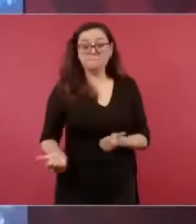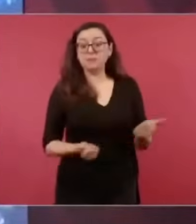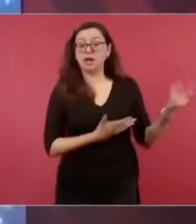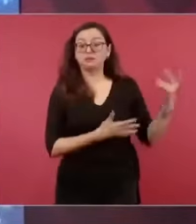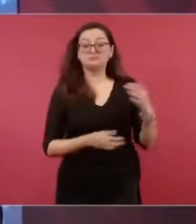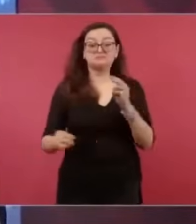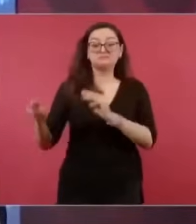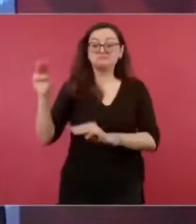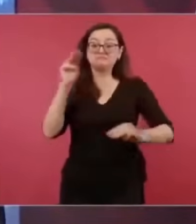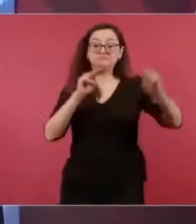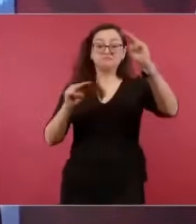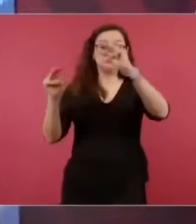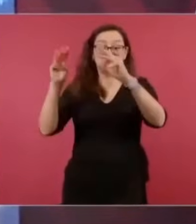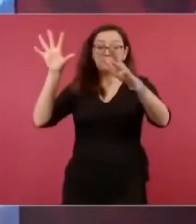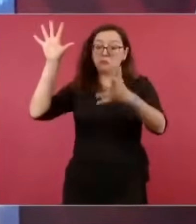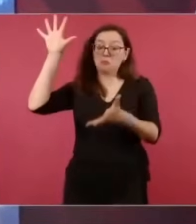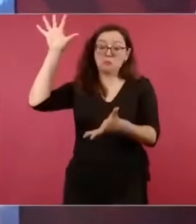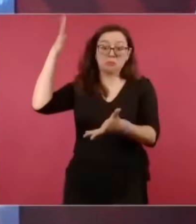acabaron con el cerro.